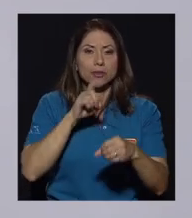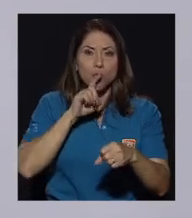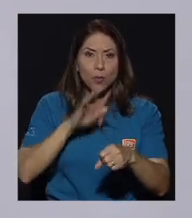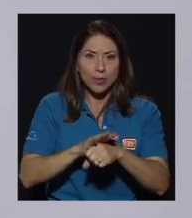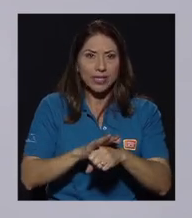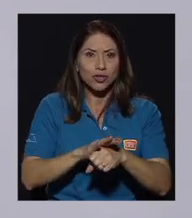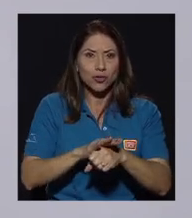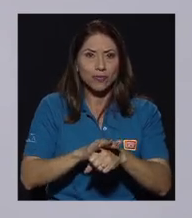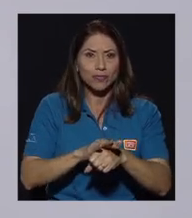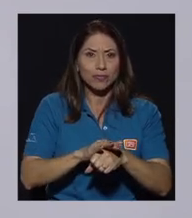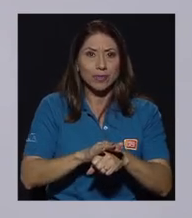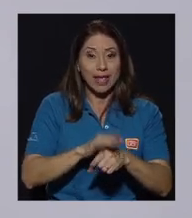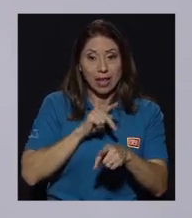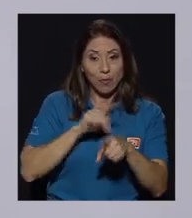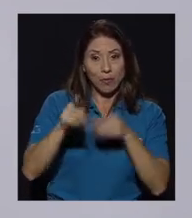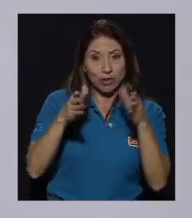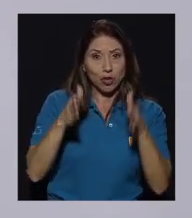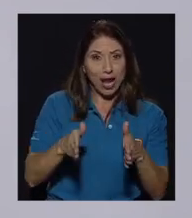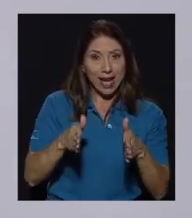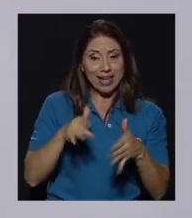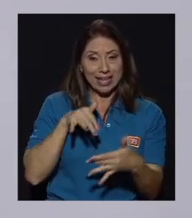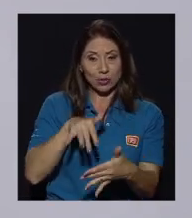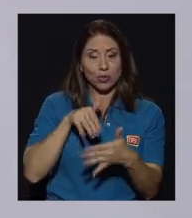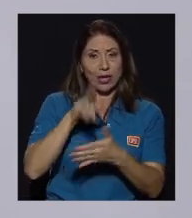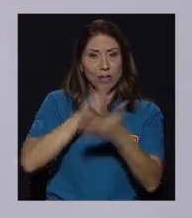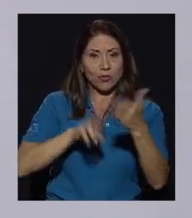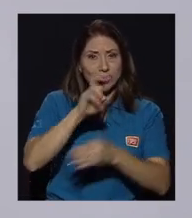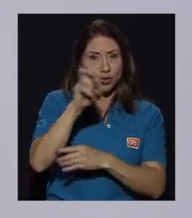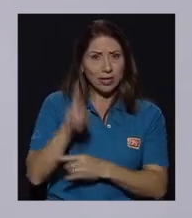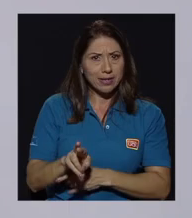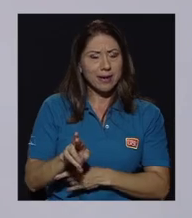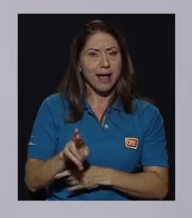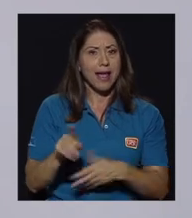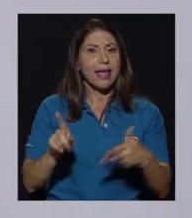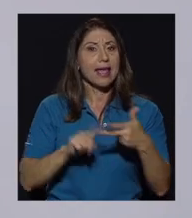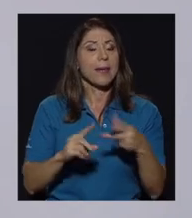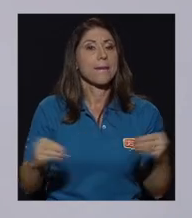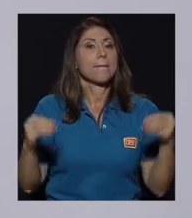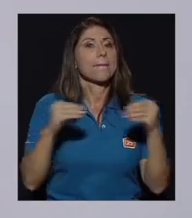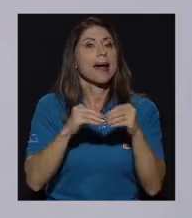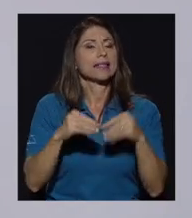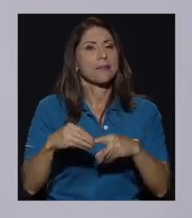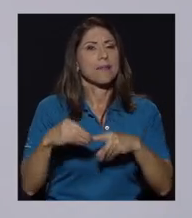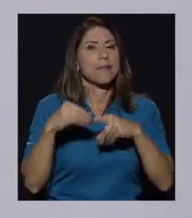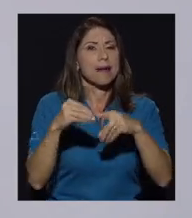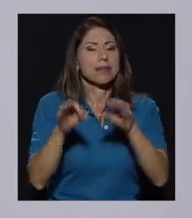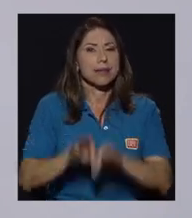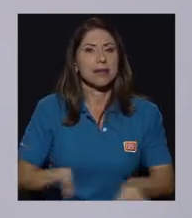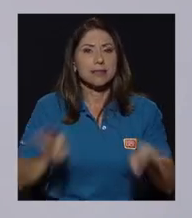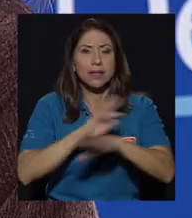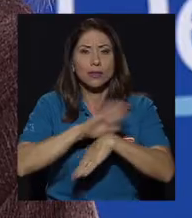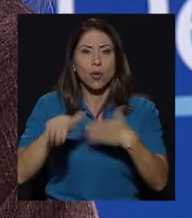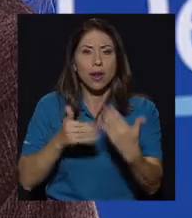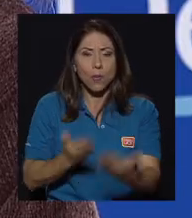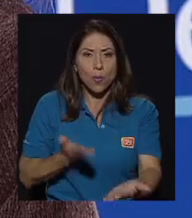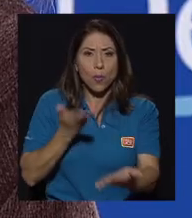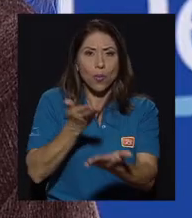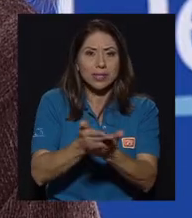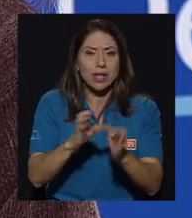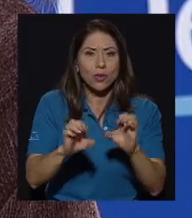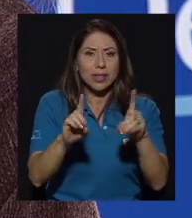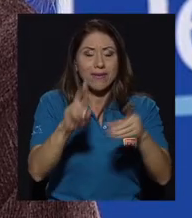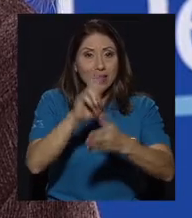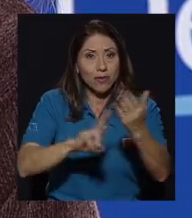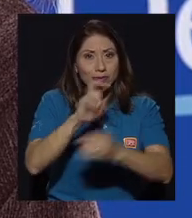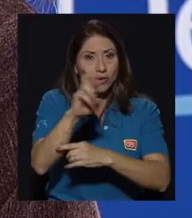compromiso de parte del profesional que he forjado en la universidad costa rica y le da una mayor pertinencia a toda la propuesta educativa que